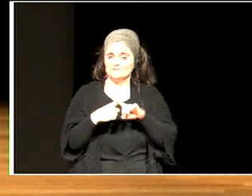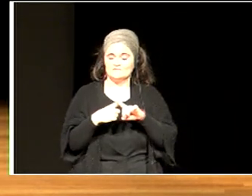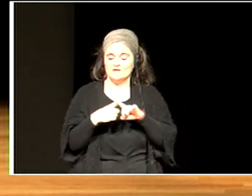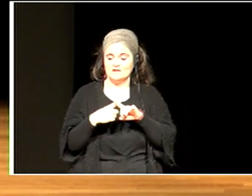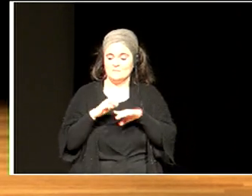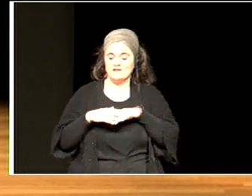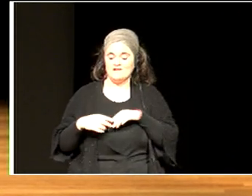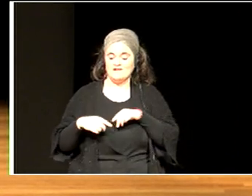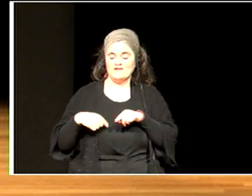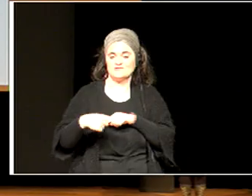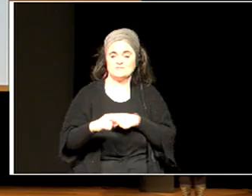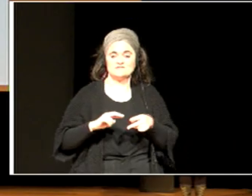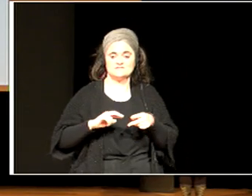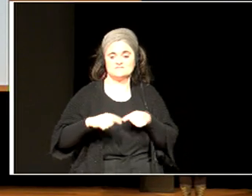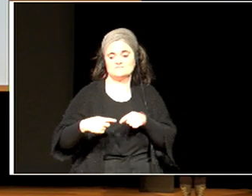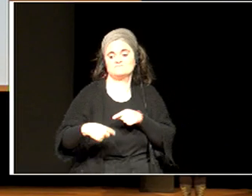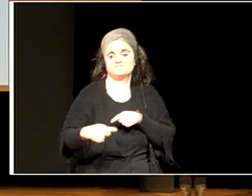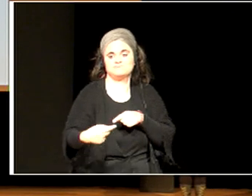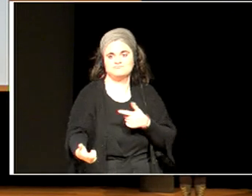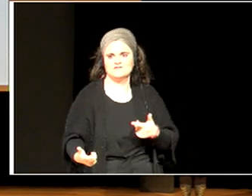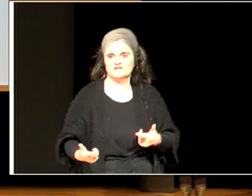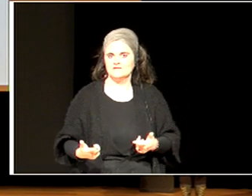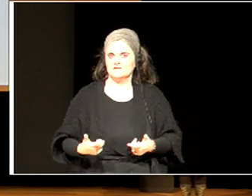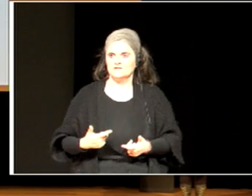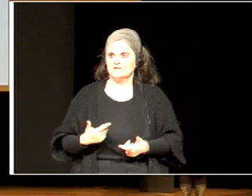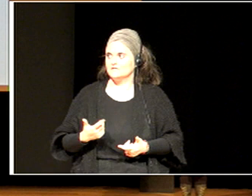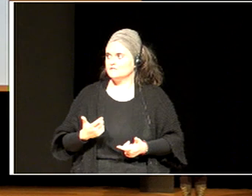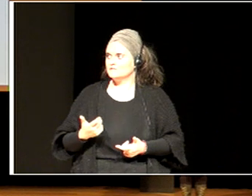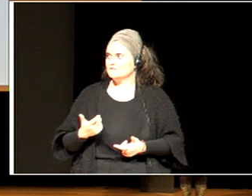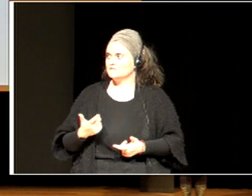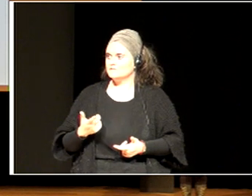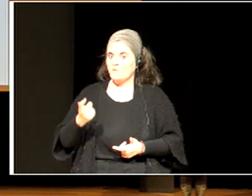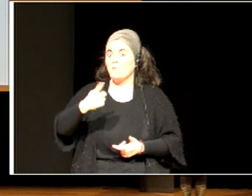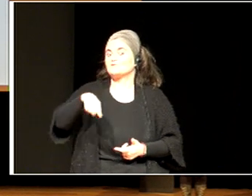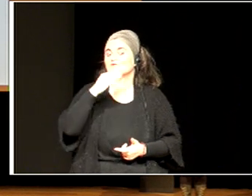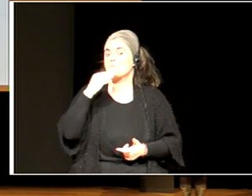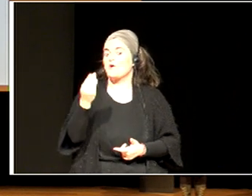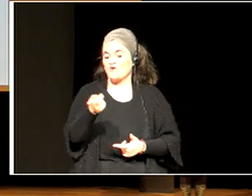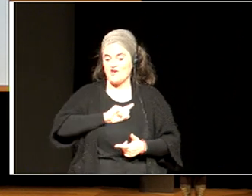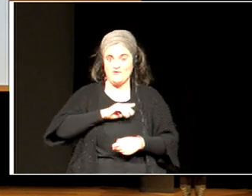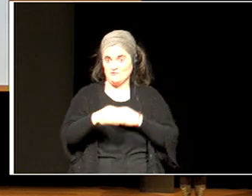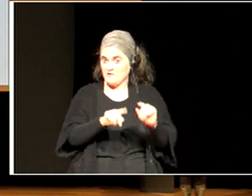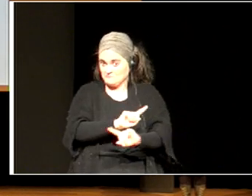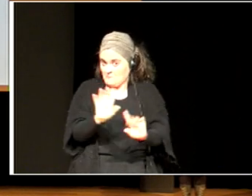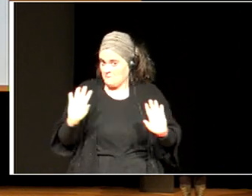la siguiente generación que veo mucha gente por aquí siento deciros que tampoco lo habéis hecho mucho mejor